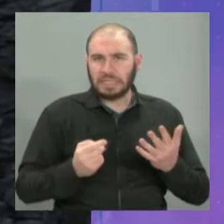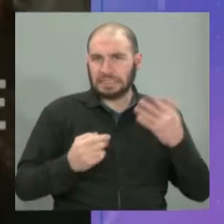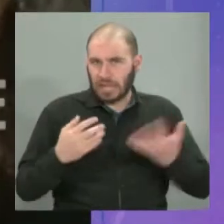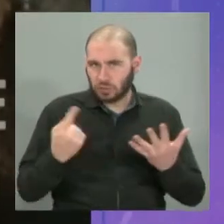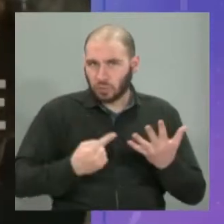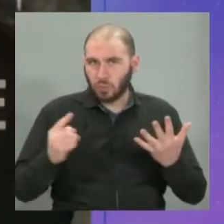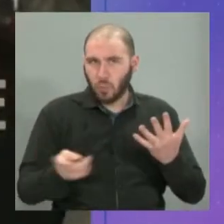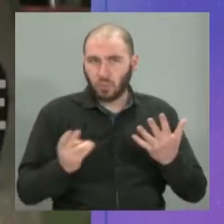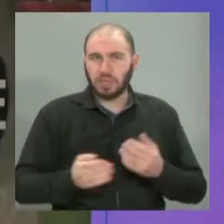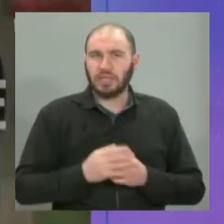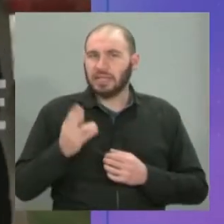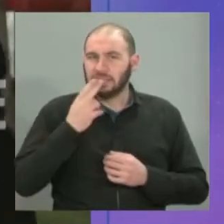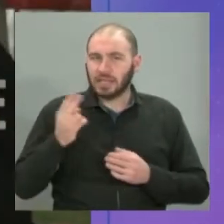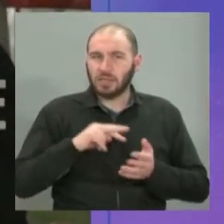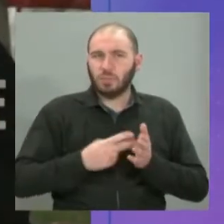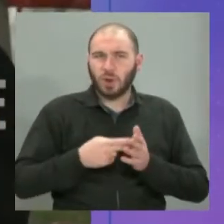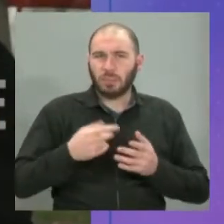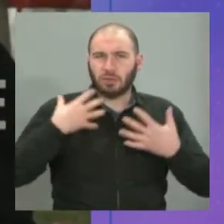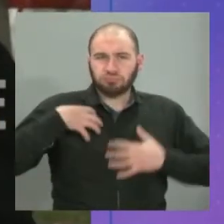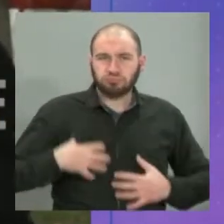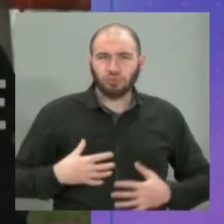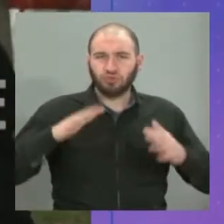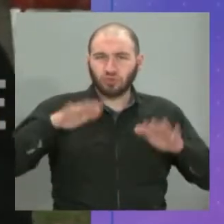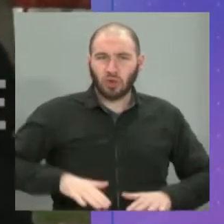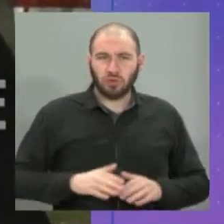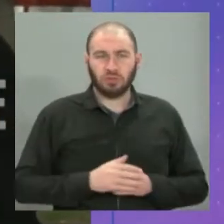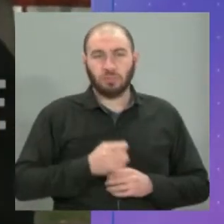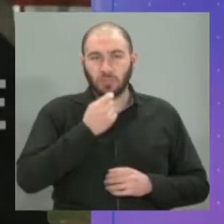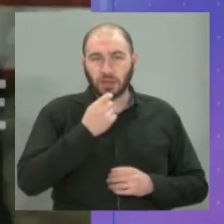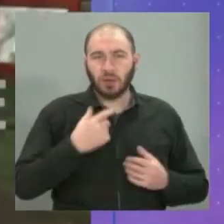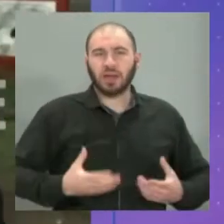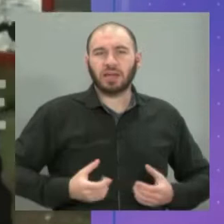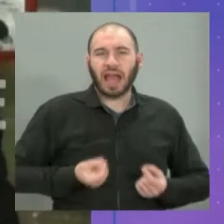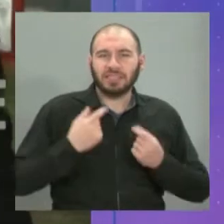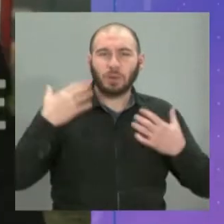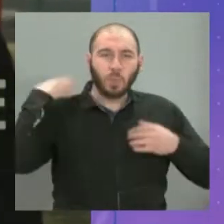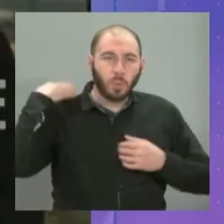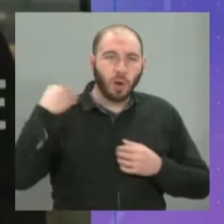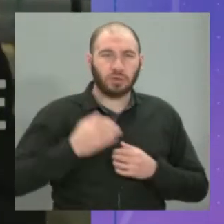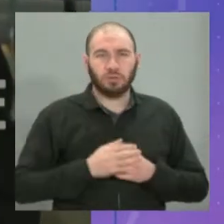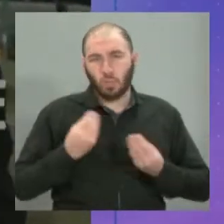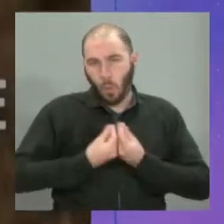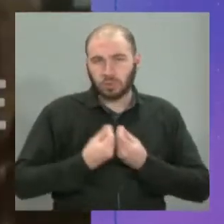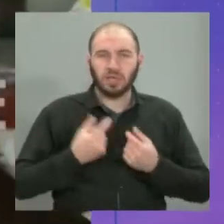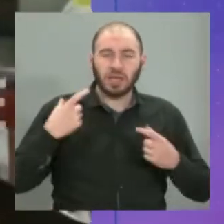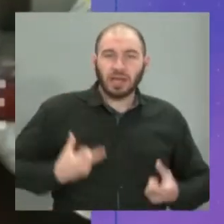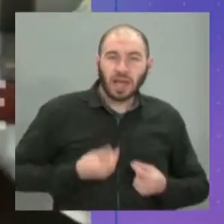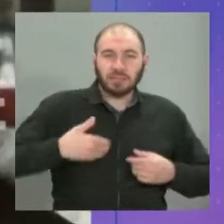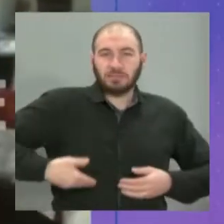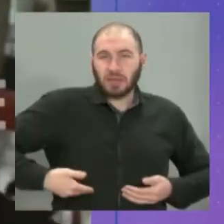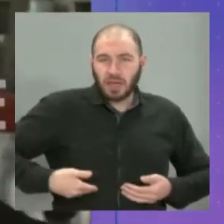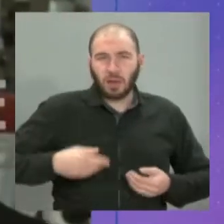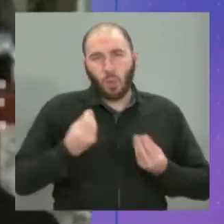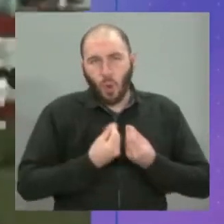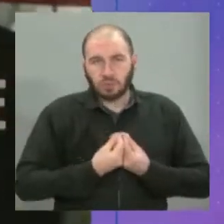Sí. El cigarrillo afecta a todos los órganos. Vos me decís cáncer de pulmón, Sí. La mayoría. Cáncer de vejiga,